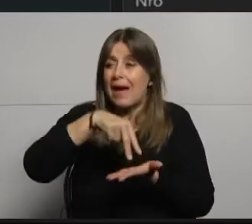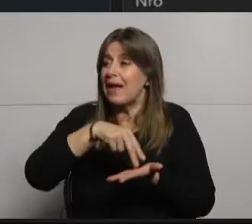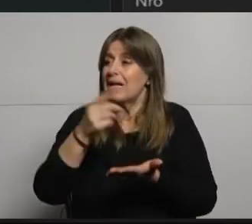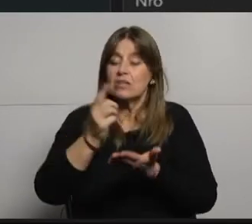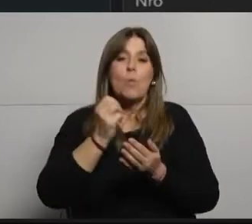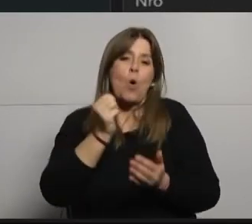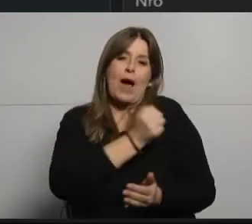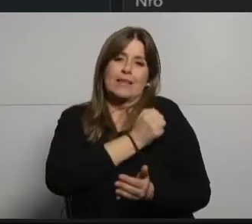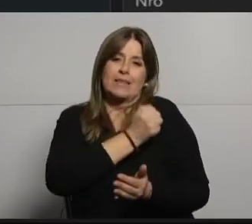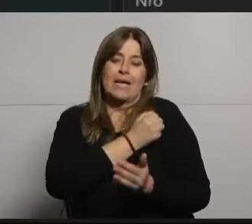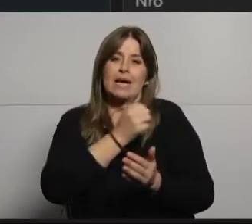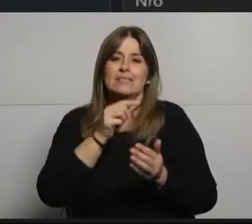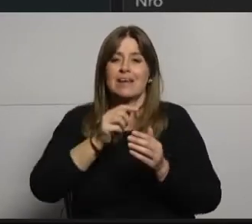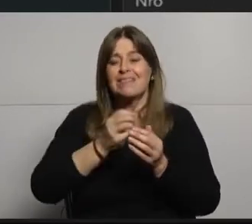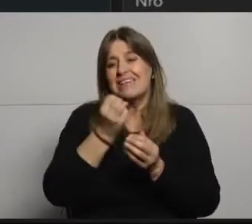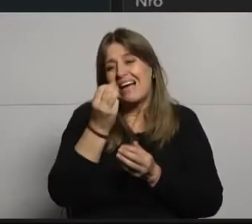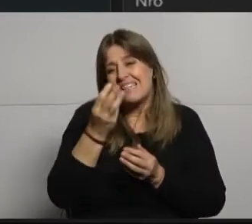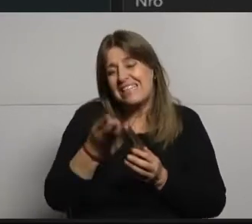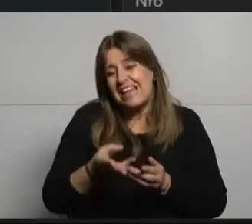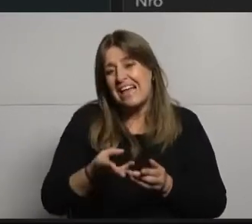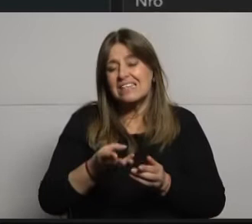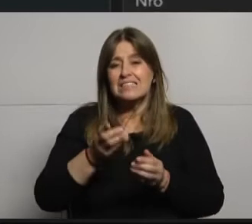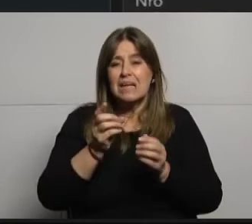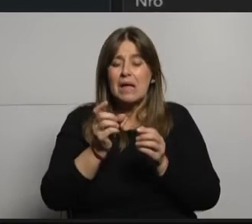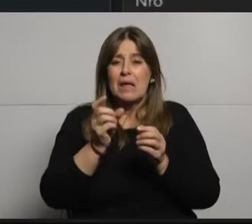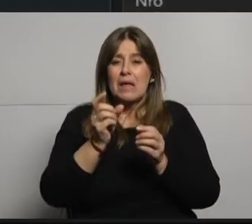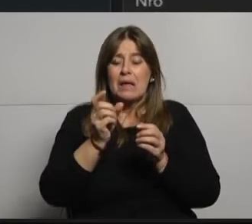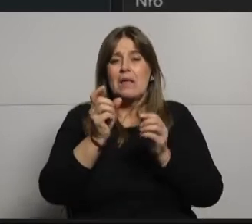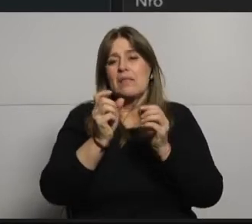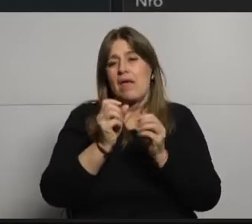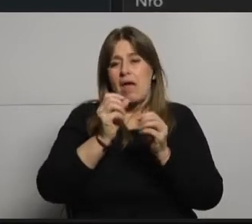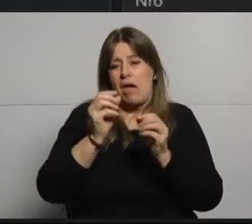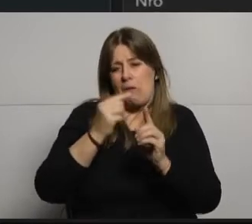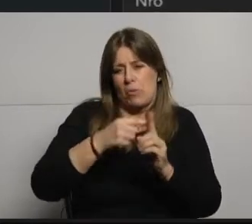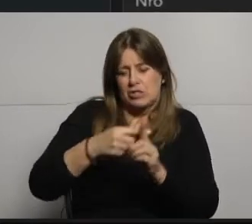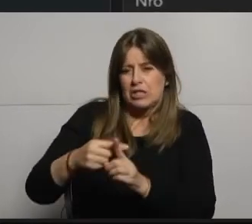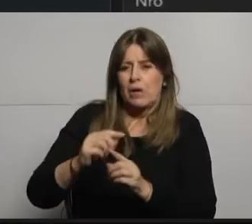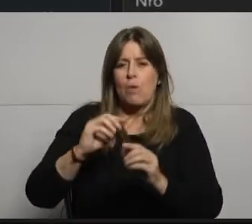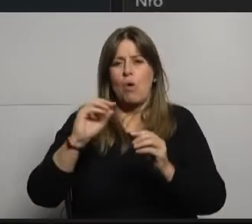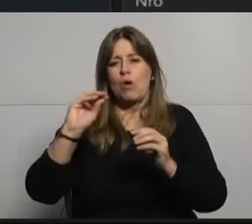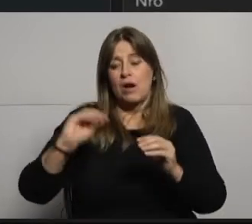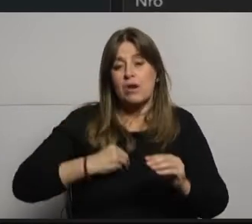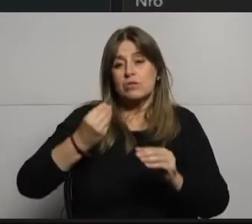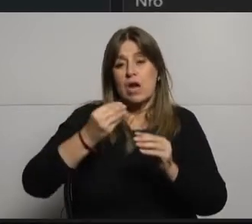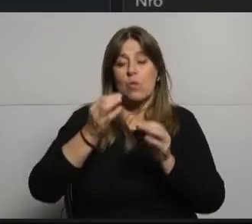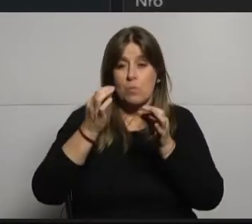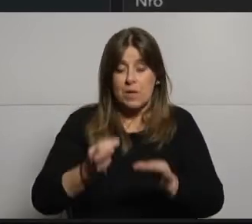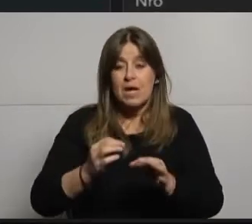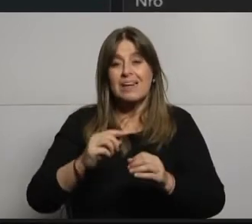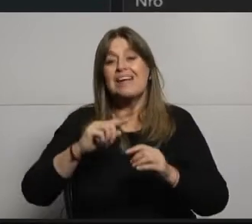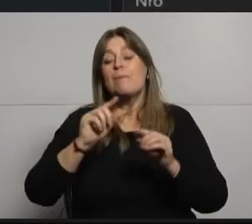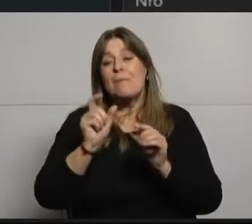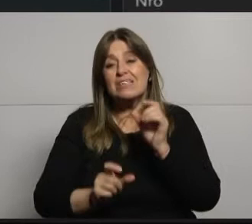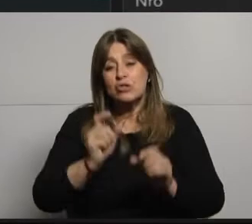en Artigas, está la cantidad de casos confirmados, la cantidad de casos recuperados y la cantidad de gente que está cursando la